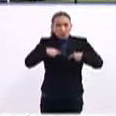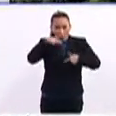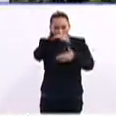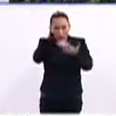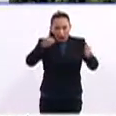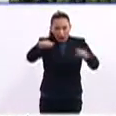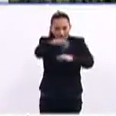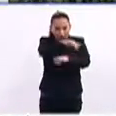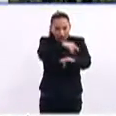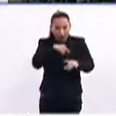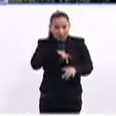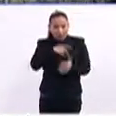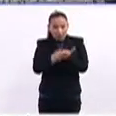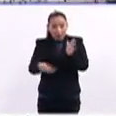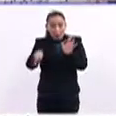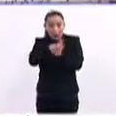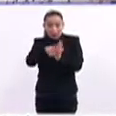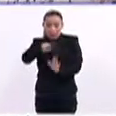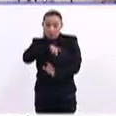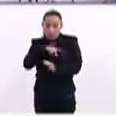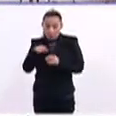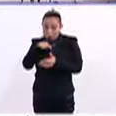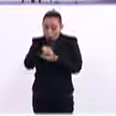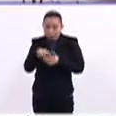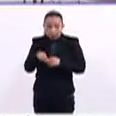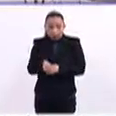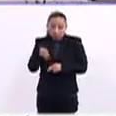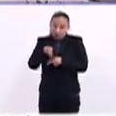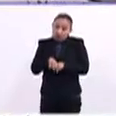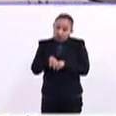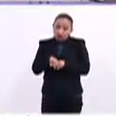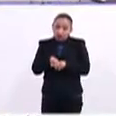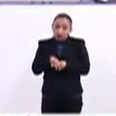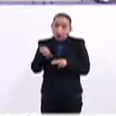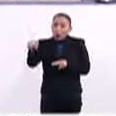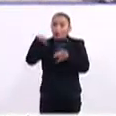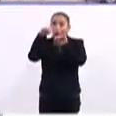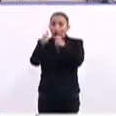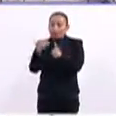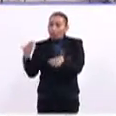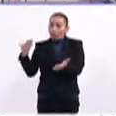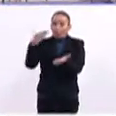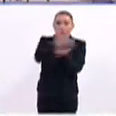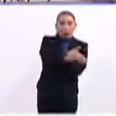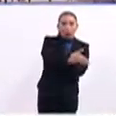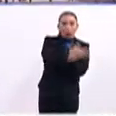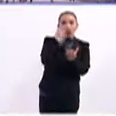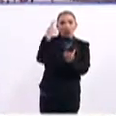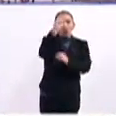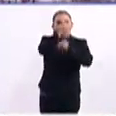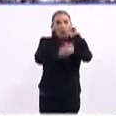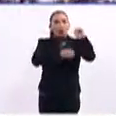personas que creen que una plaza pública es de ellos, cuando un artista de repente irrumpe y coloca un